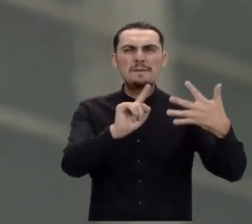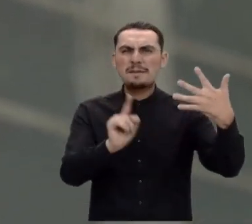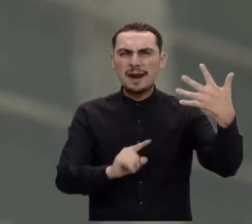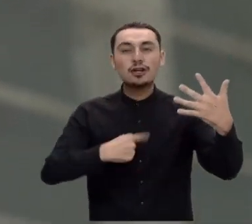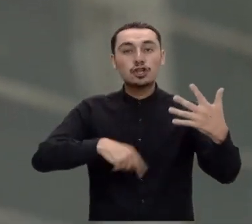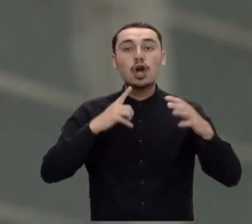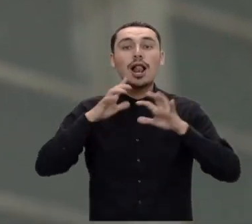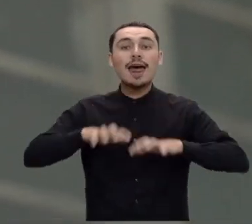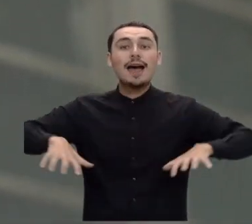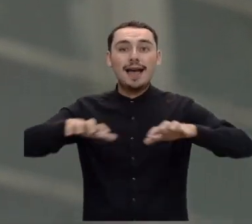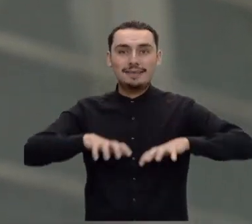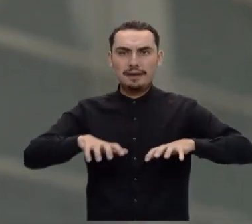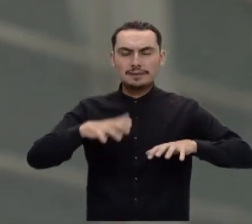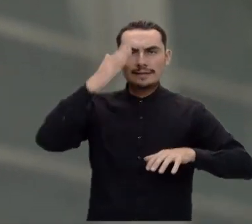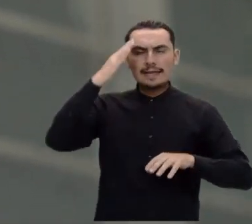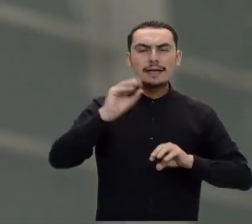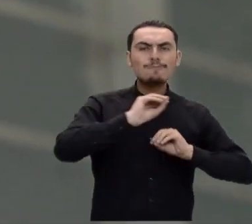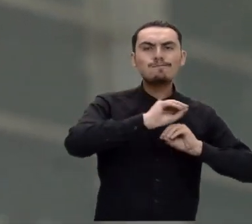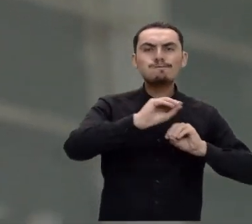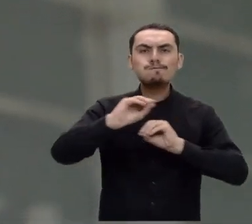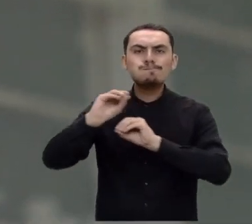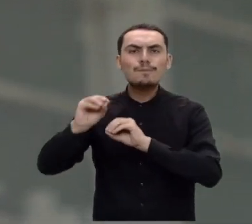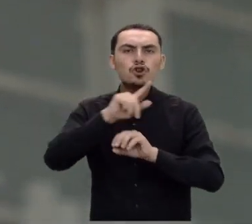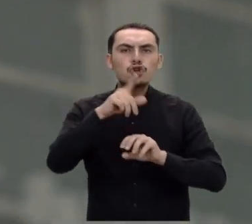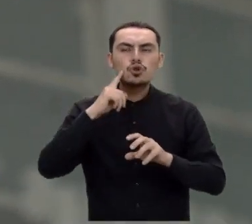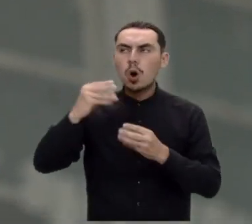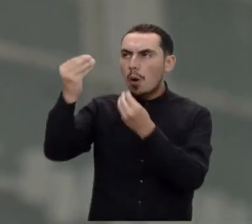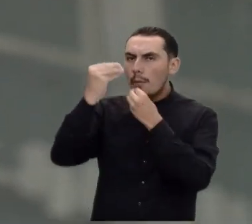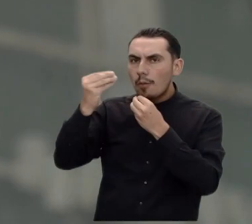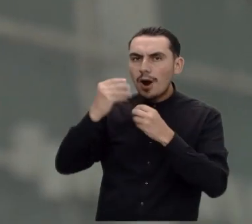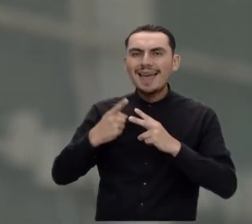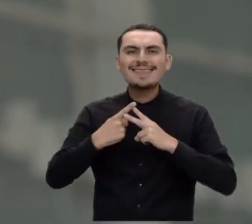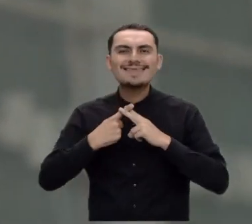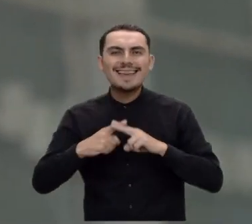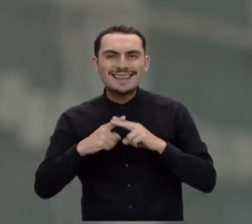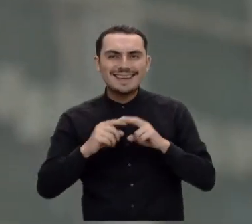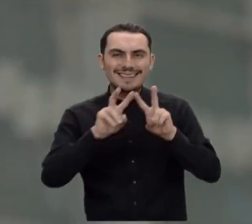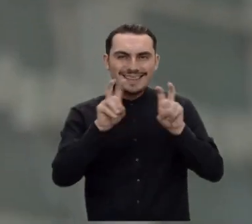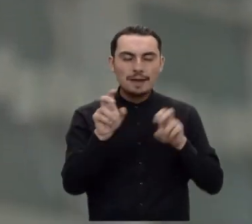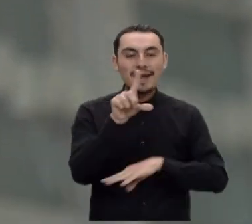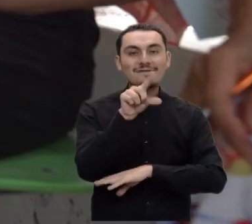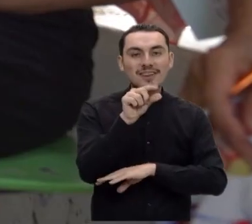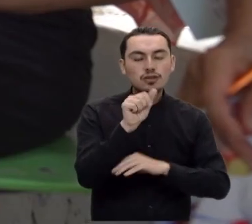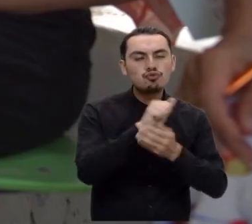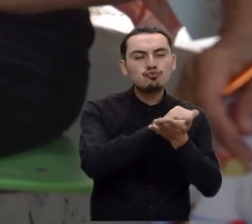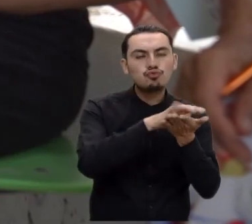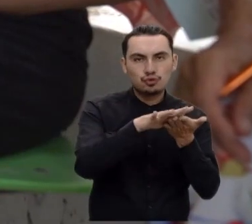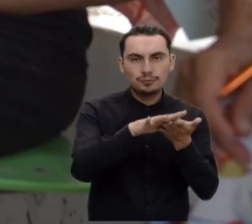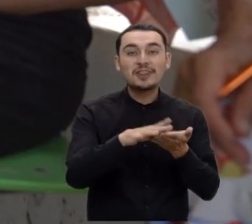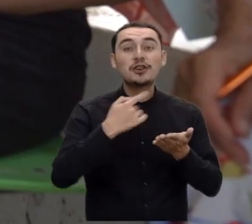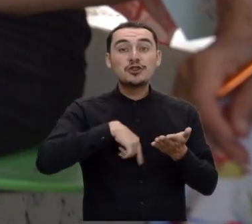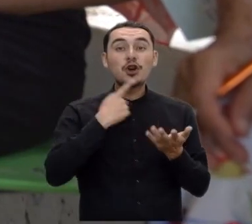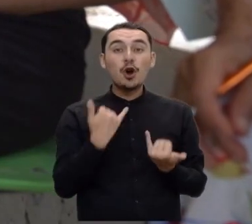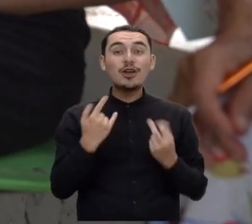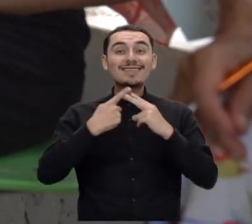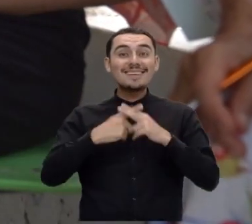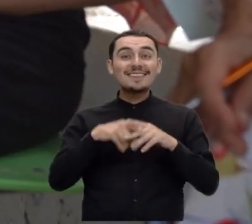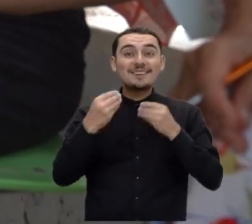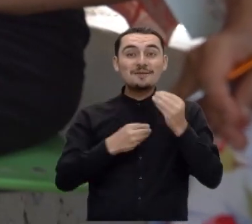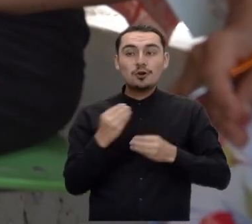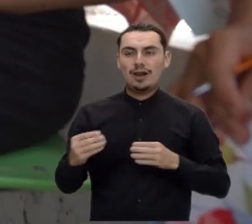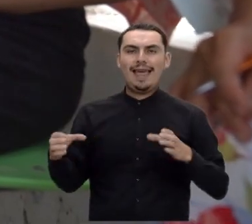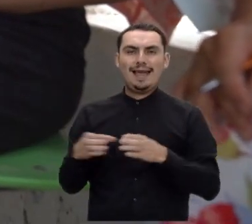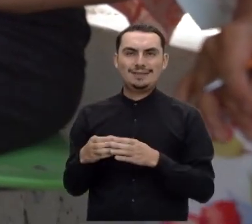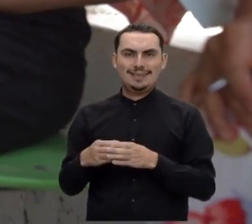una actividad de extensión agropecuaria que denominamos Taller Sanitario Avícola. Este taller lo realizamos hoy con